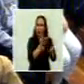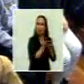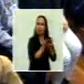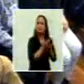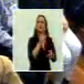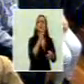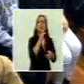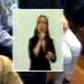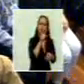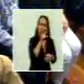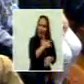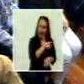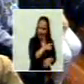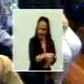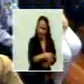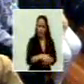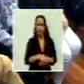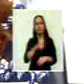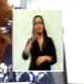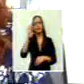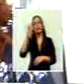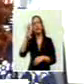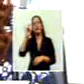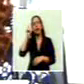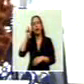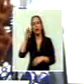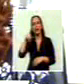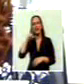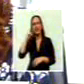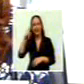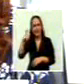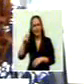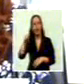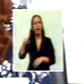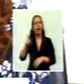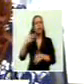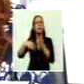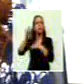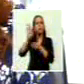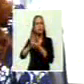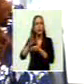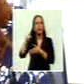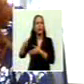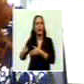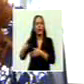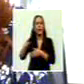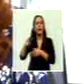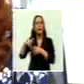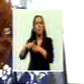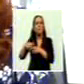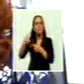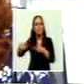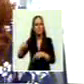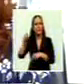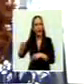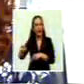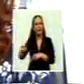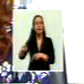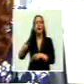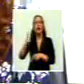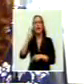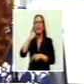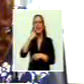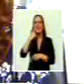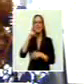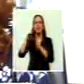UNLP. Y Eduardo de Bornic, el ingeniero electromecánico, orientación mecánica, también egresado del Instituto de